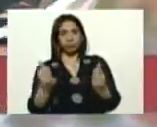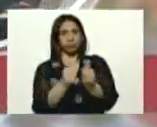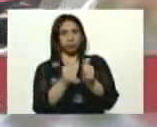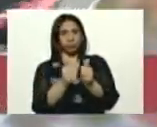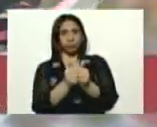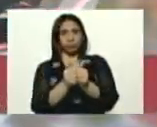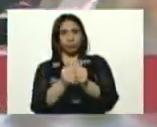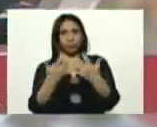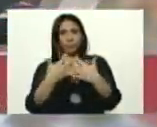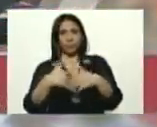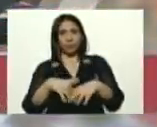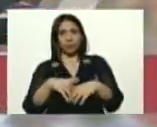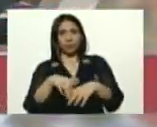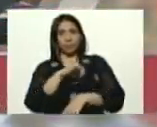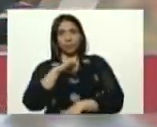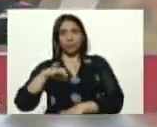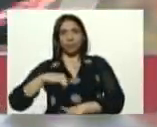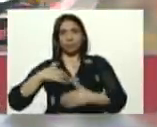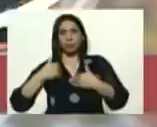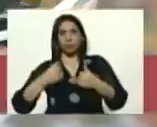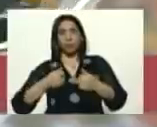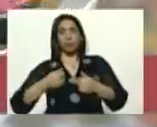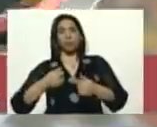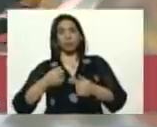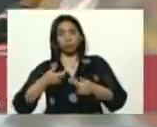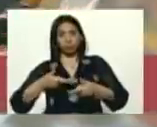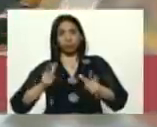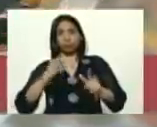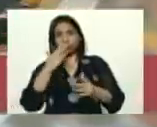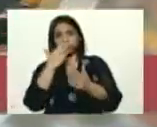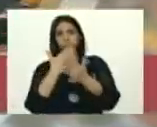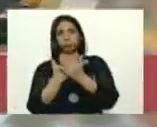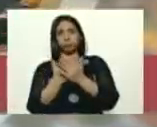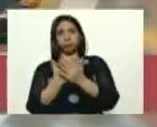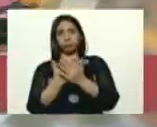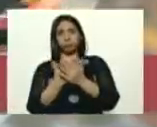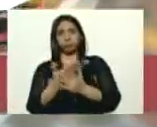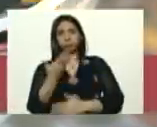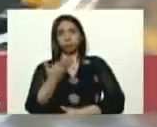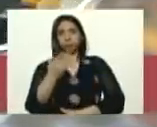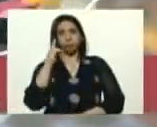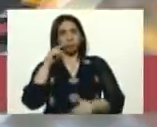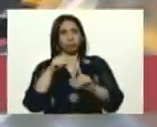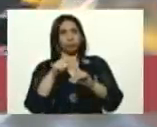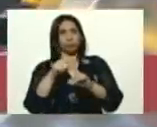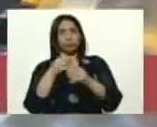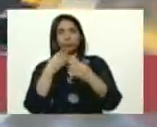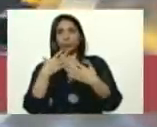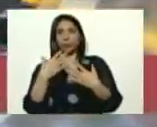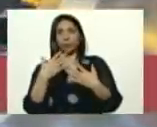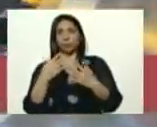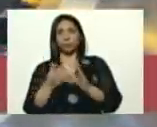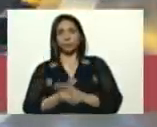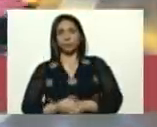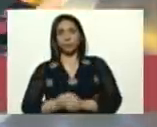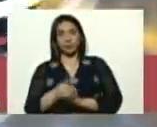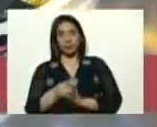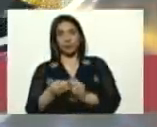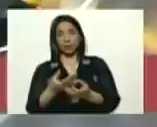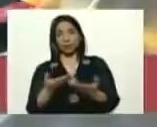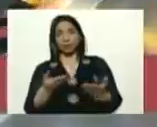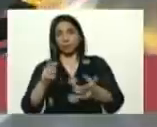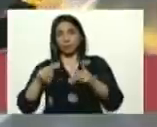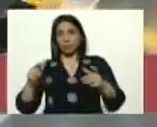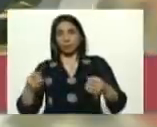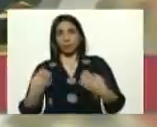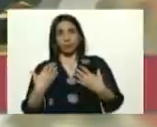de salud, nos ha permitido afrontar este importante desafío. Así que, bueno, Boris, estos son los casos